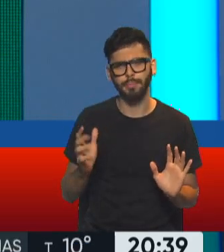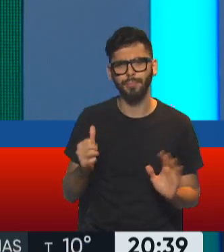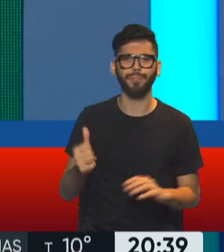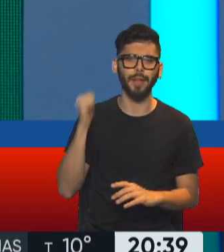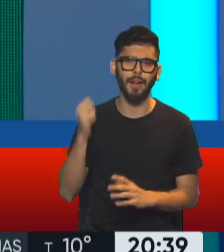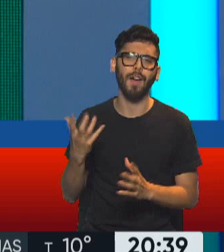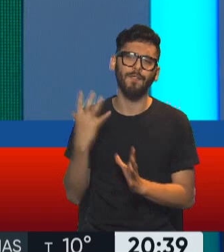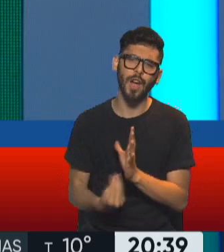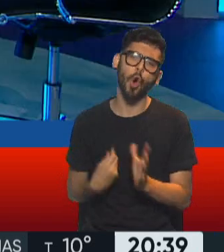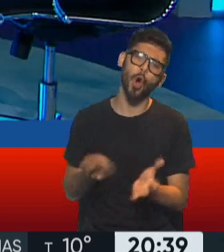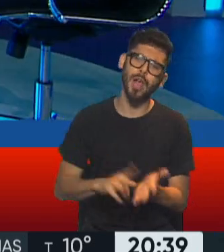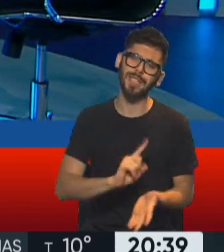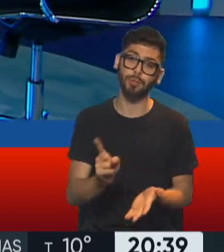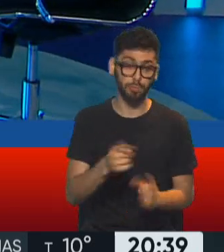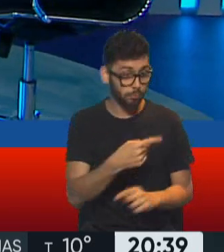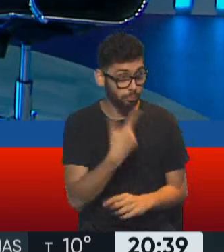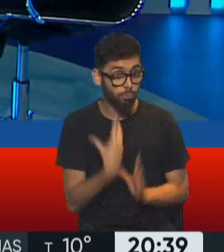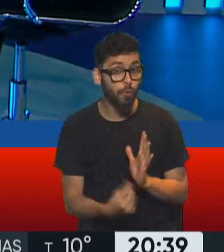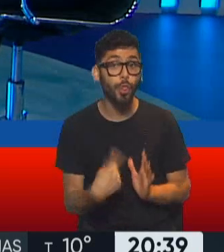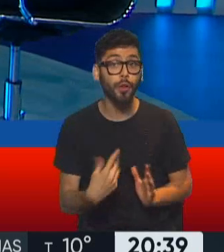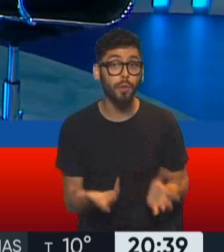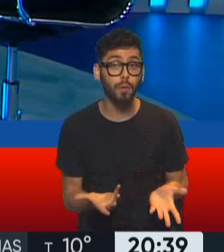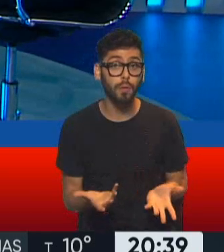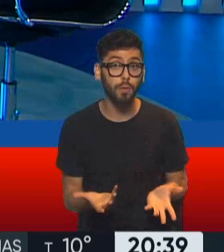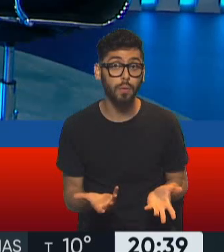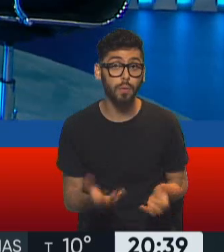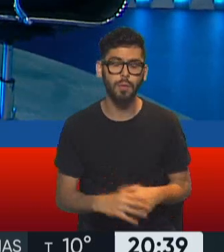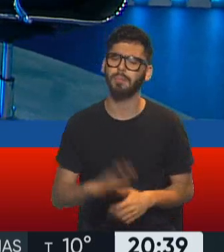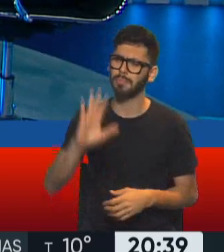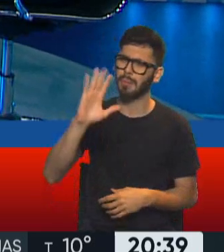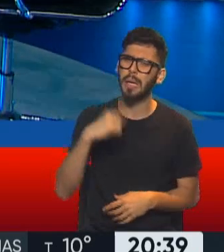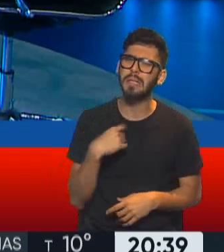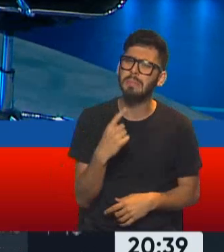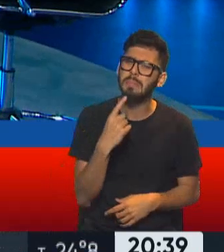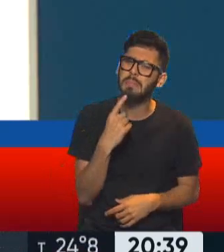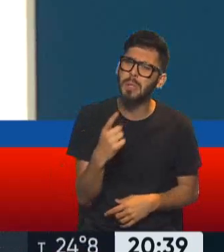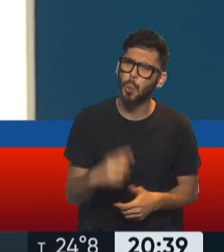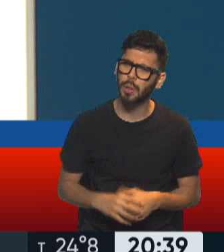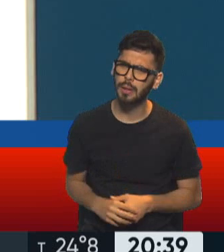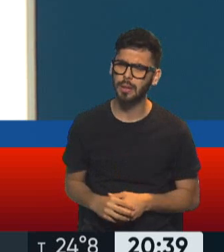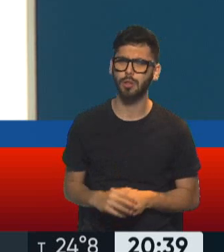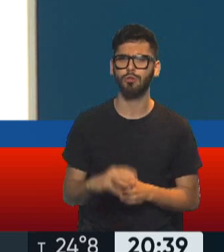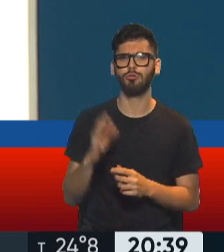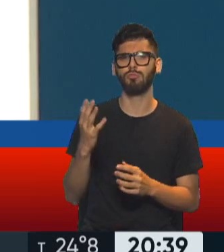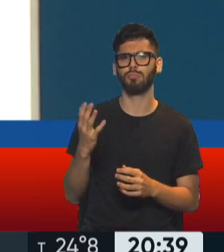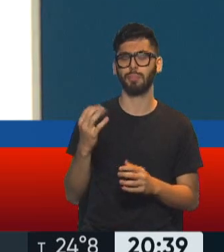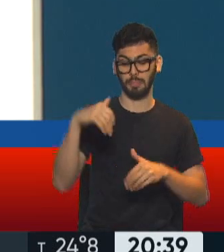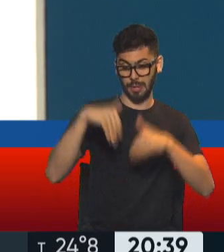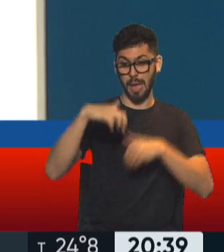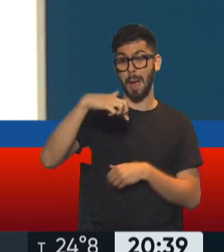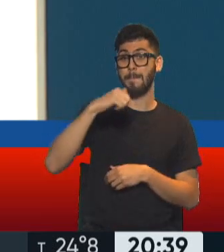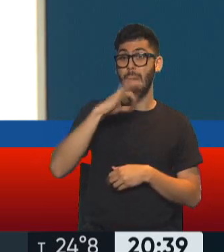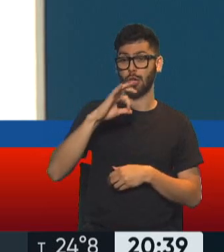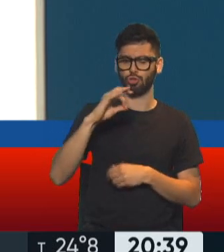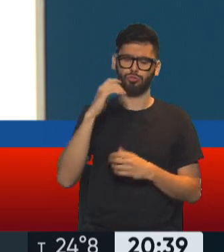¿Qué Victoria, errores? Una pregunta. ¿Qué errores? Una pregunta, Victoria. Cuando uno hace el análisis de lo que pasó en las PASO, una